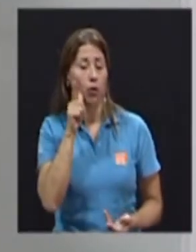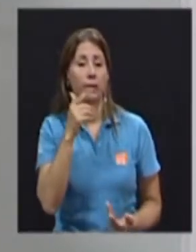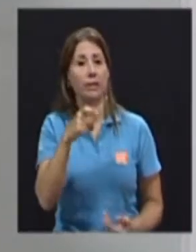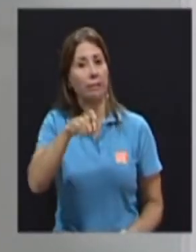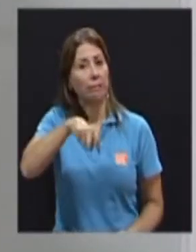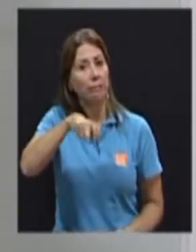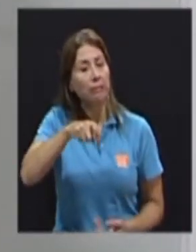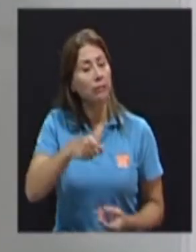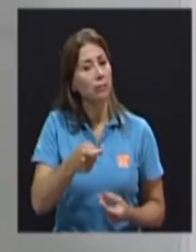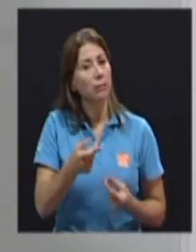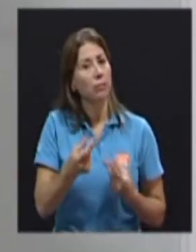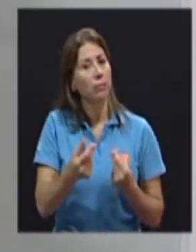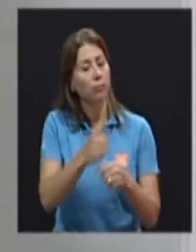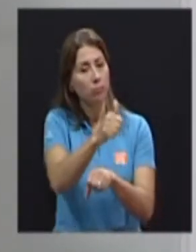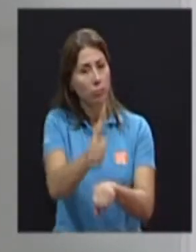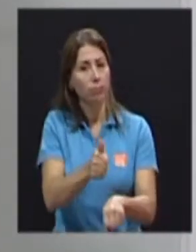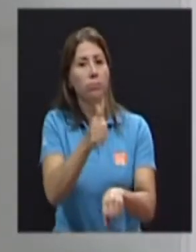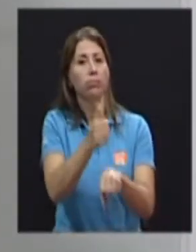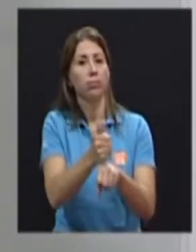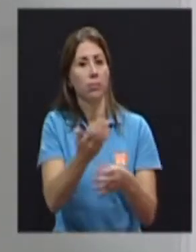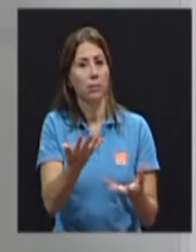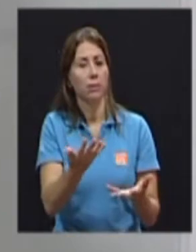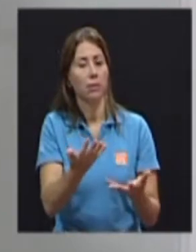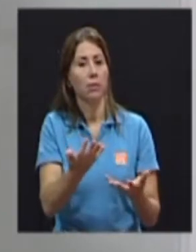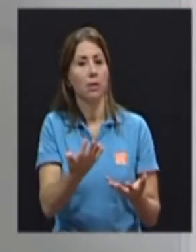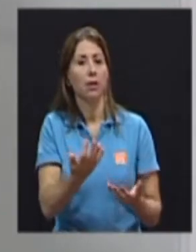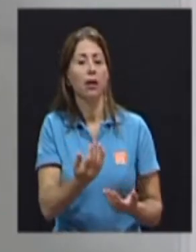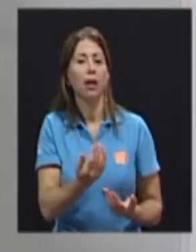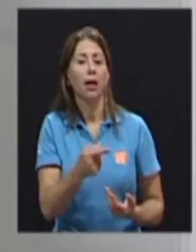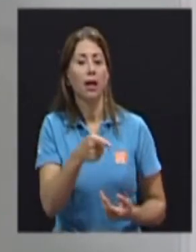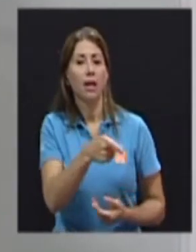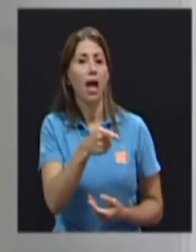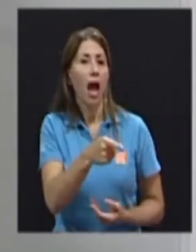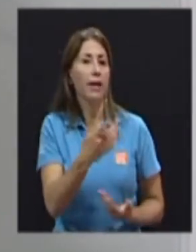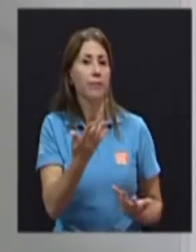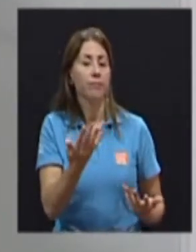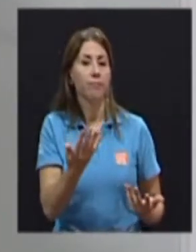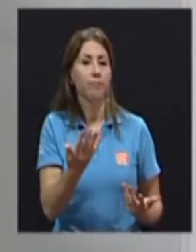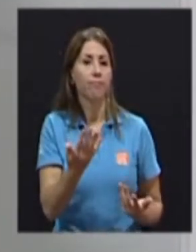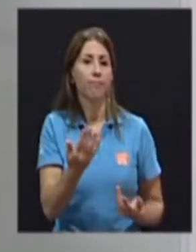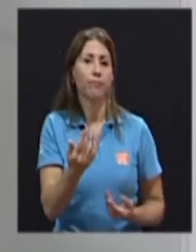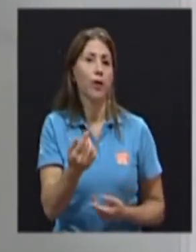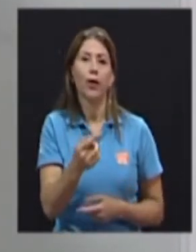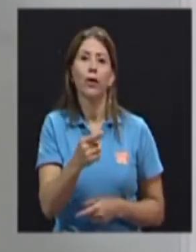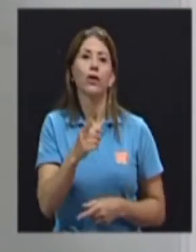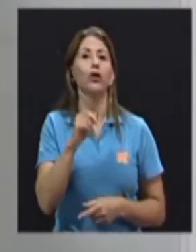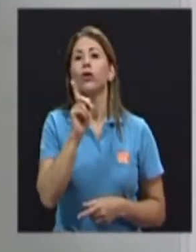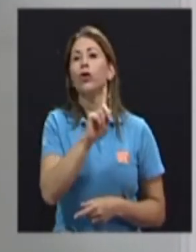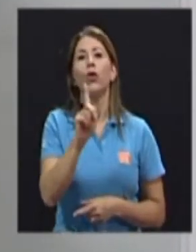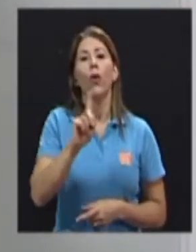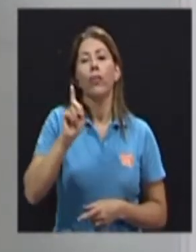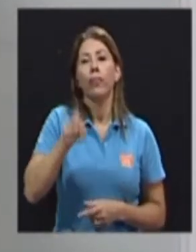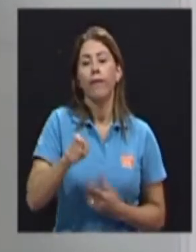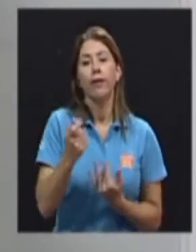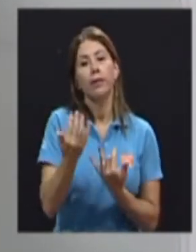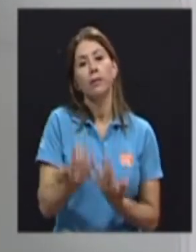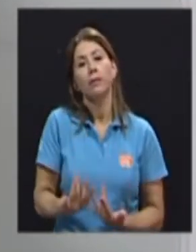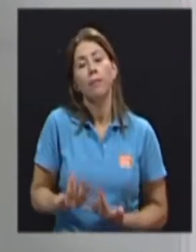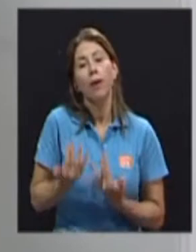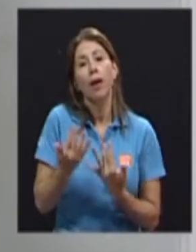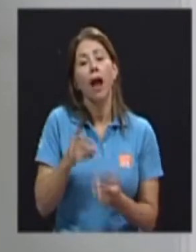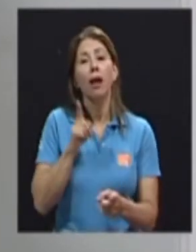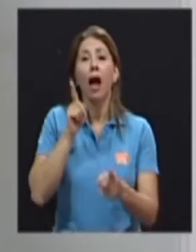hay una, lo dijo muy bien, no hay que esperar a que se construyan todos los